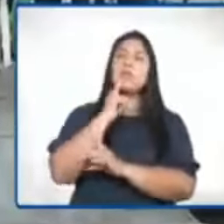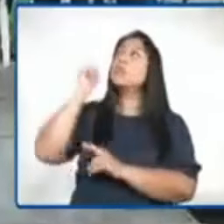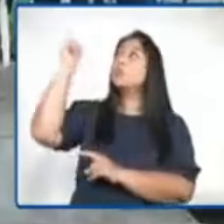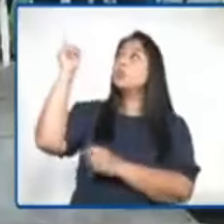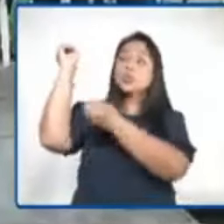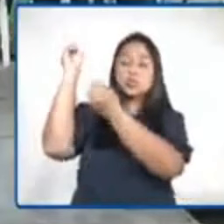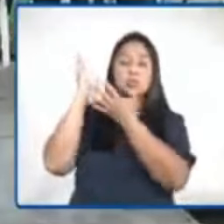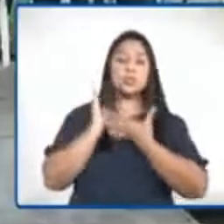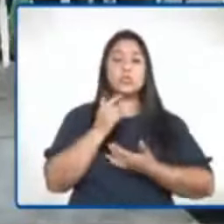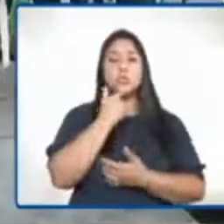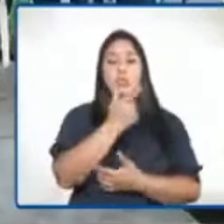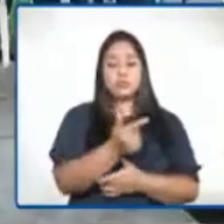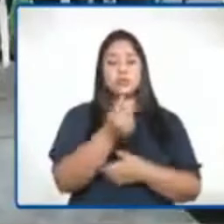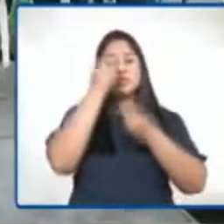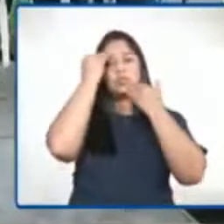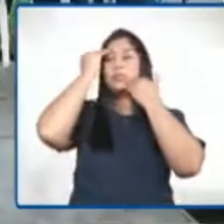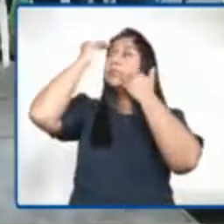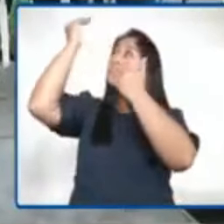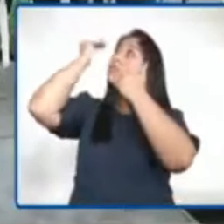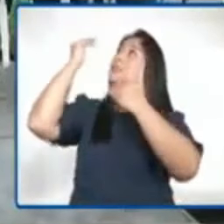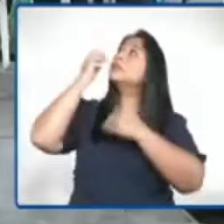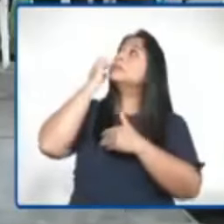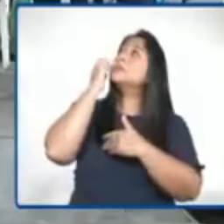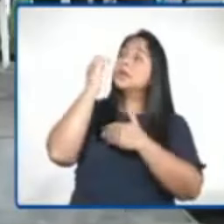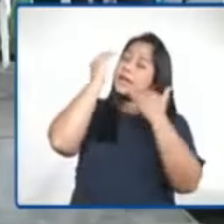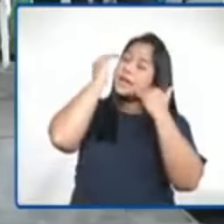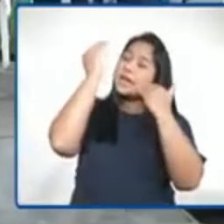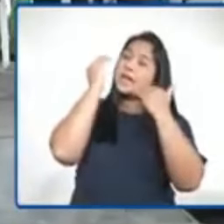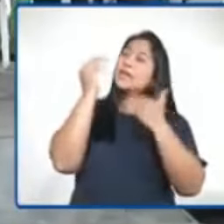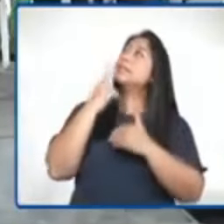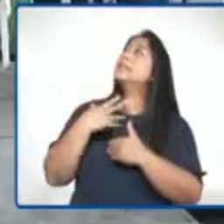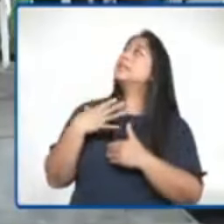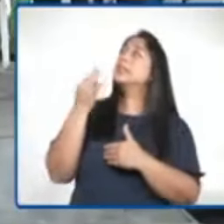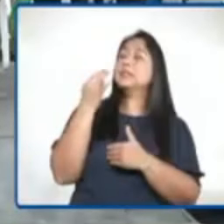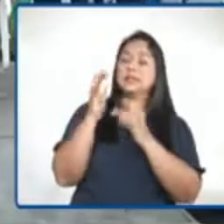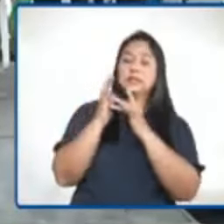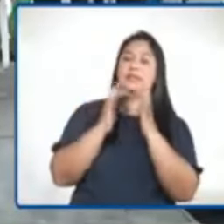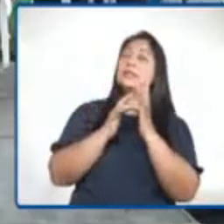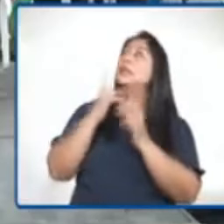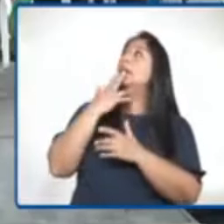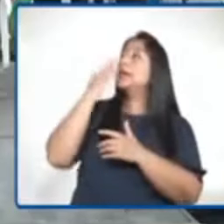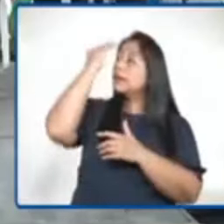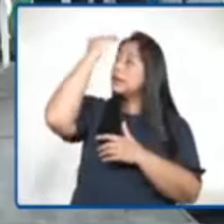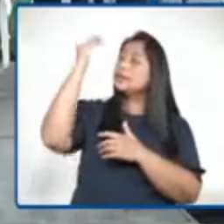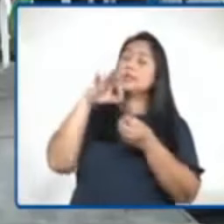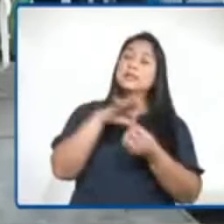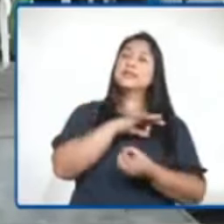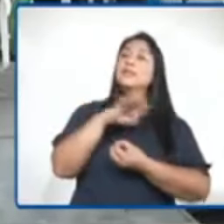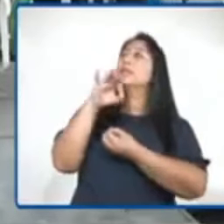dado. Muchas gracias, Padre. Muchas gracias, Hijo. Y gracias, Espíritu